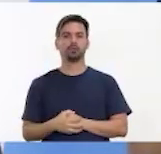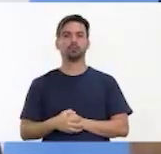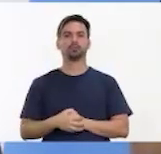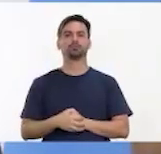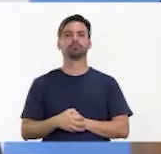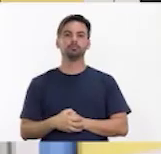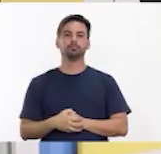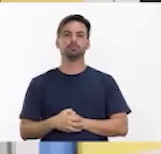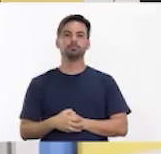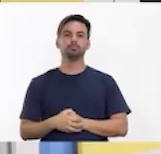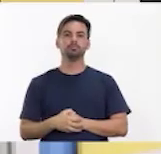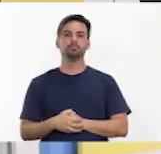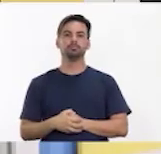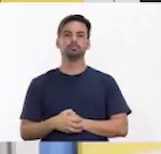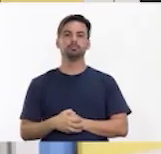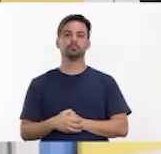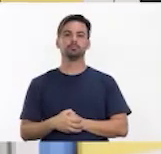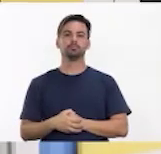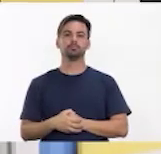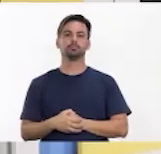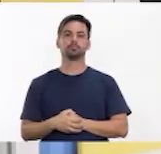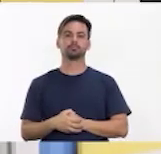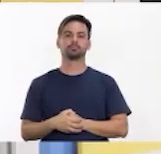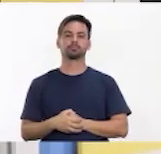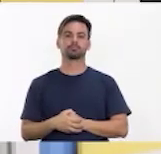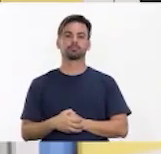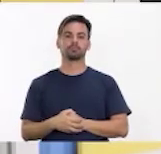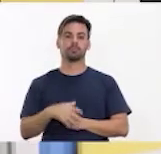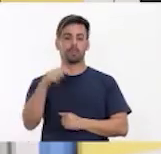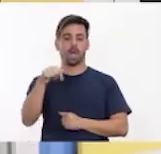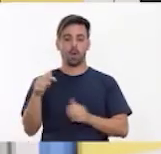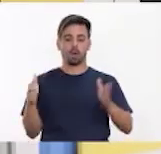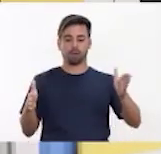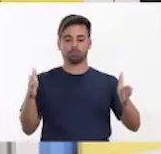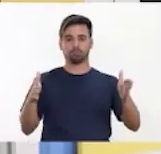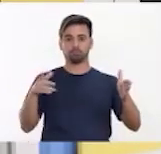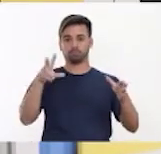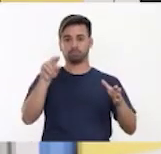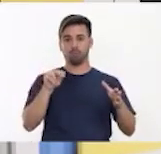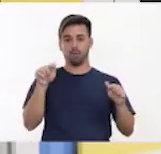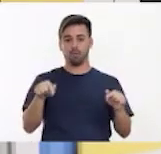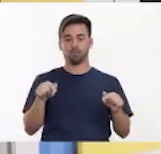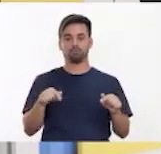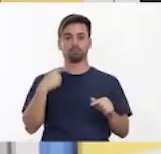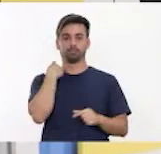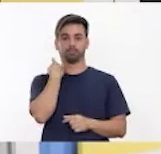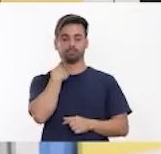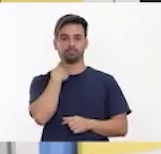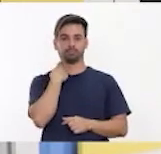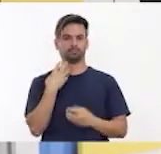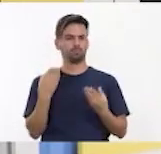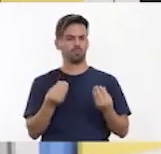obra. Si circunscribimos al contexto actual, encontrarán muchos ejemplos.